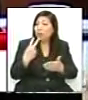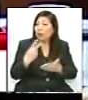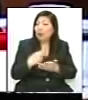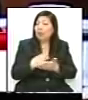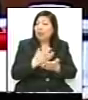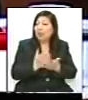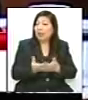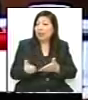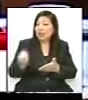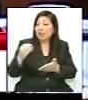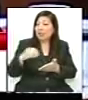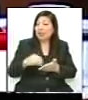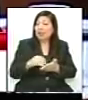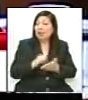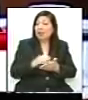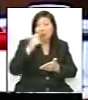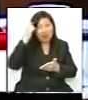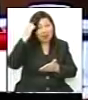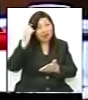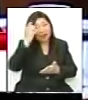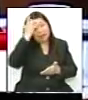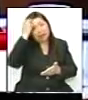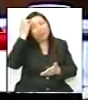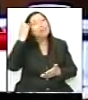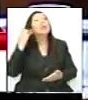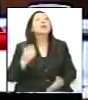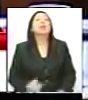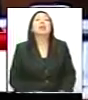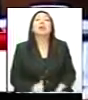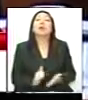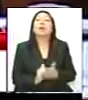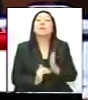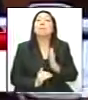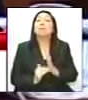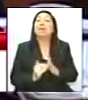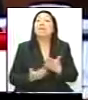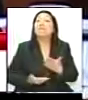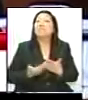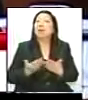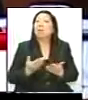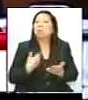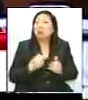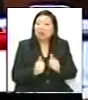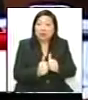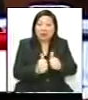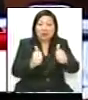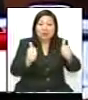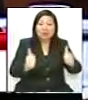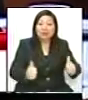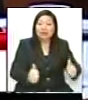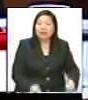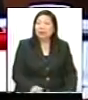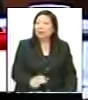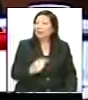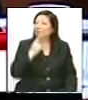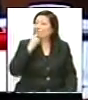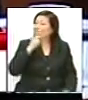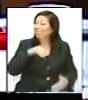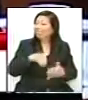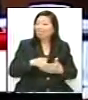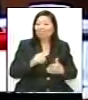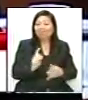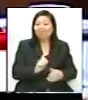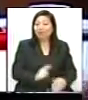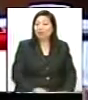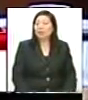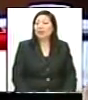los integrantes. Yo creo de que si la falta es grave, con mayoría simple se puede separar a ese integrante. No es necesario una votación calificada,